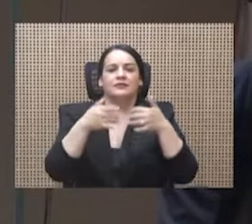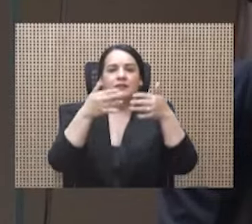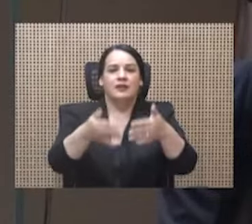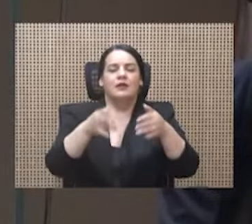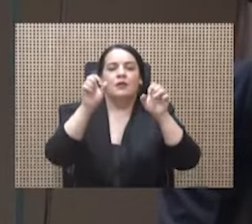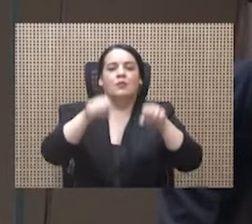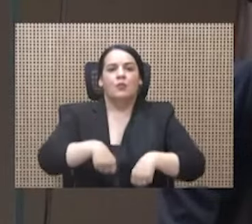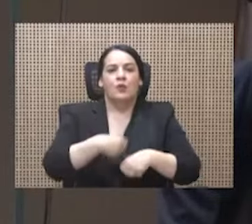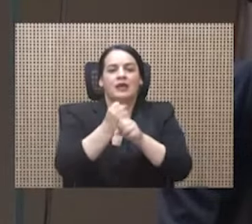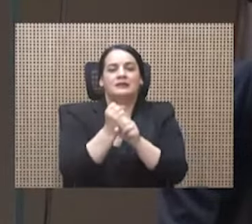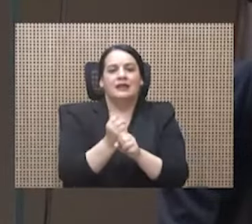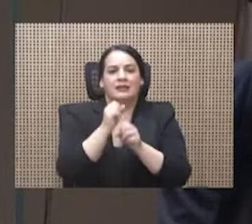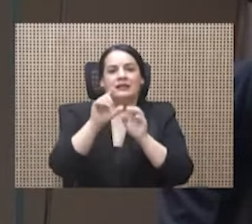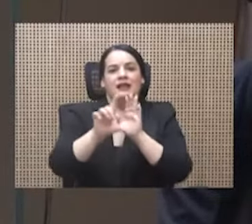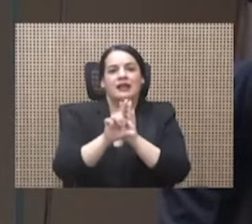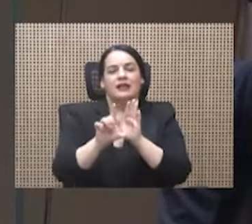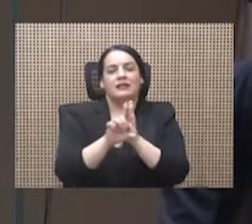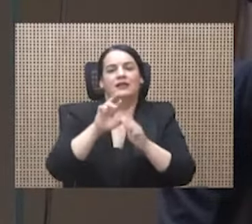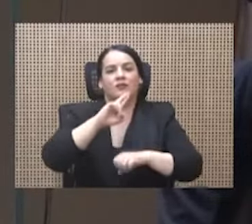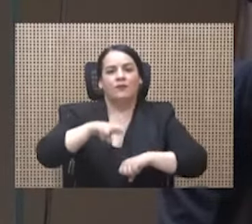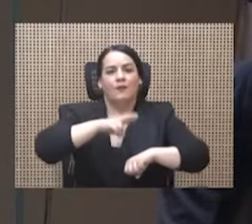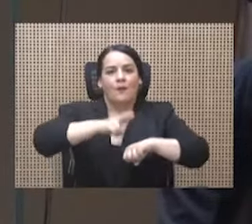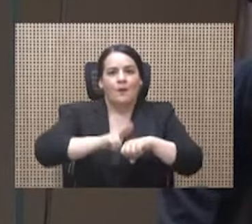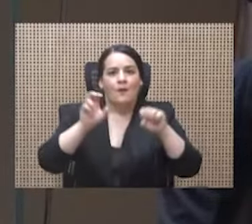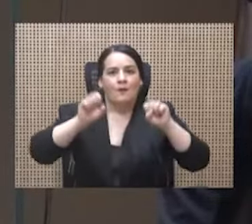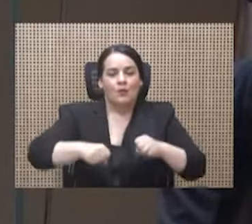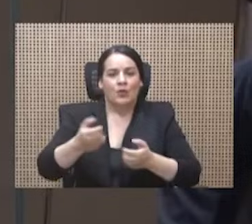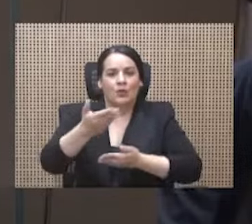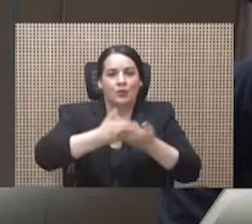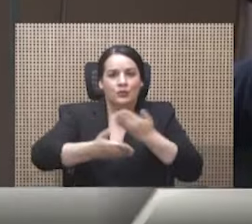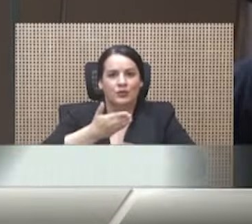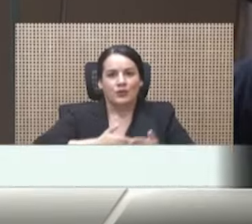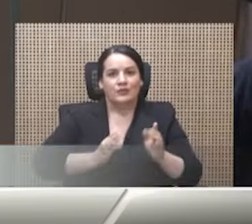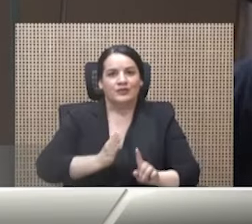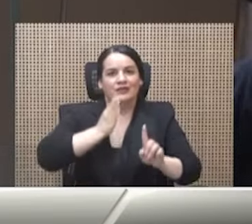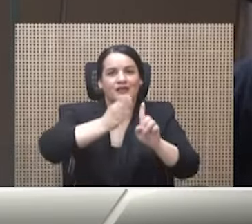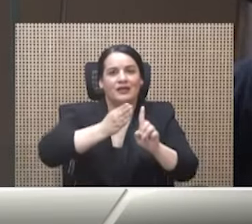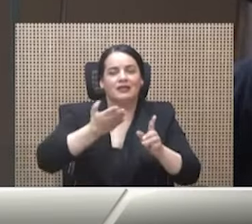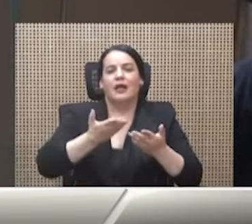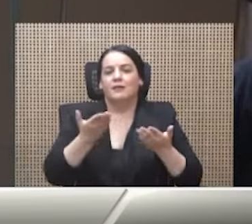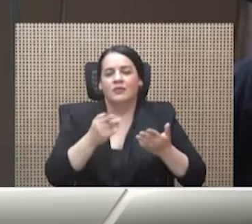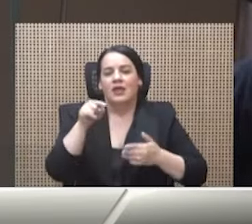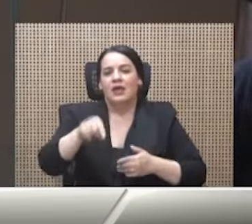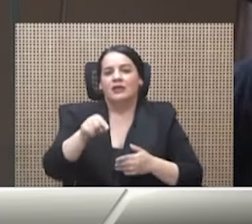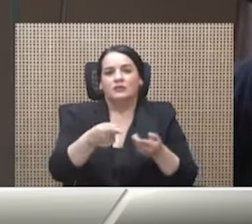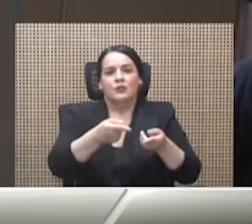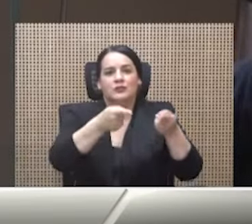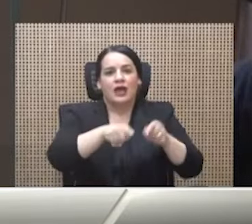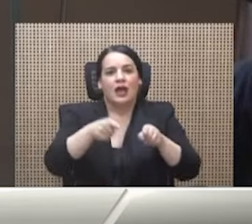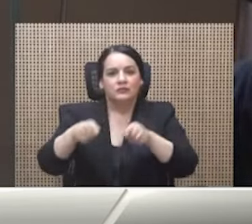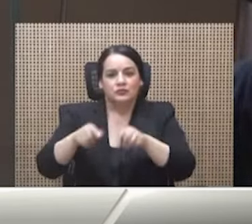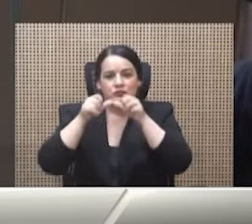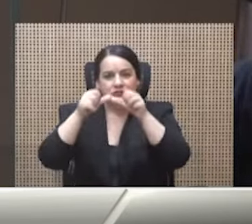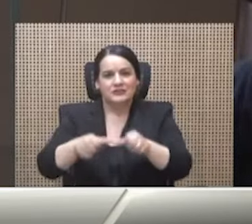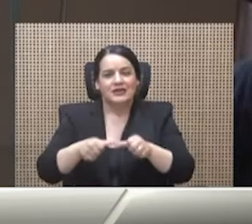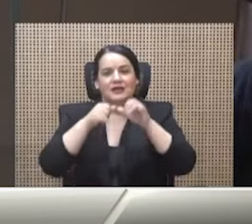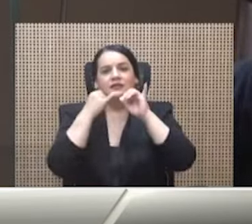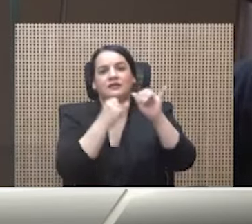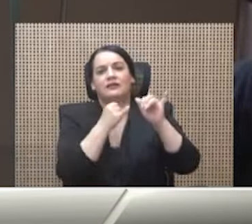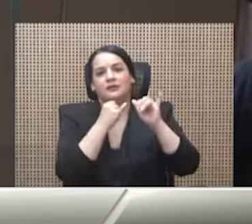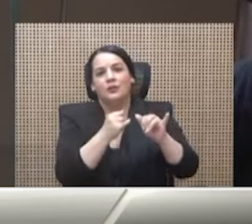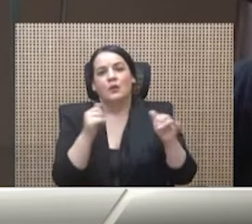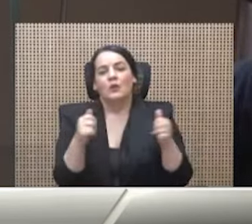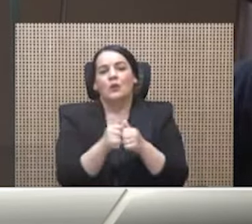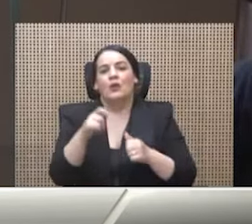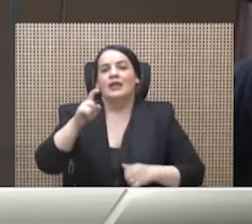denuncian casos de violencia y abuso y pueda contribuir directamente a que estos casos sigan denunciando y con